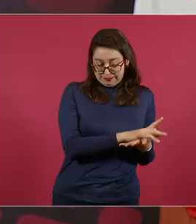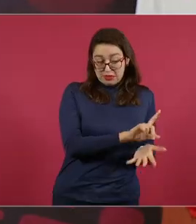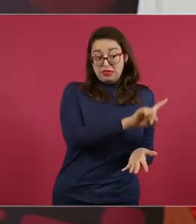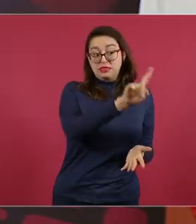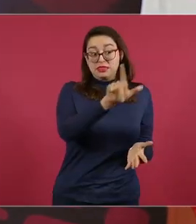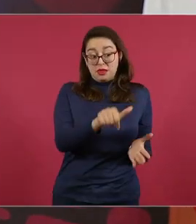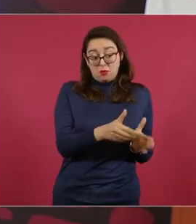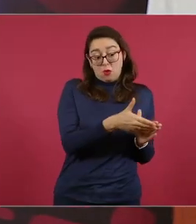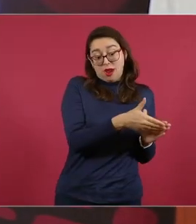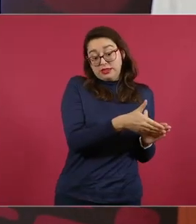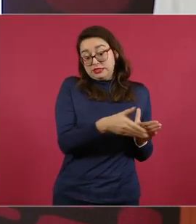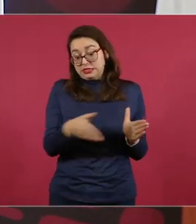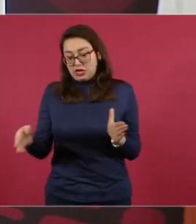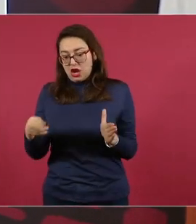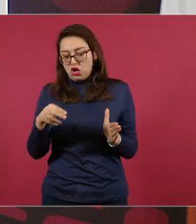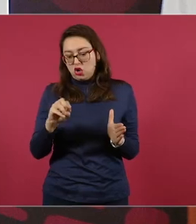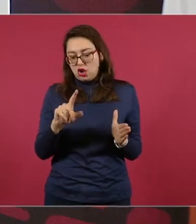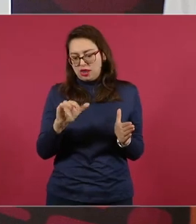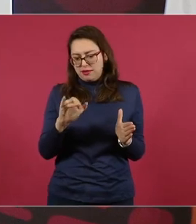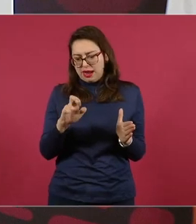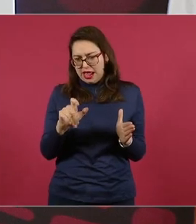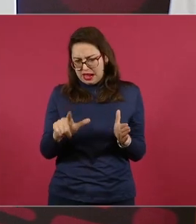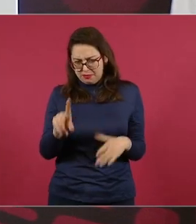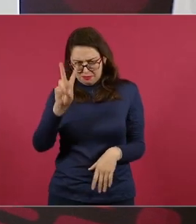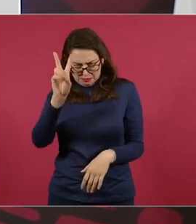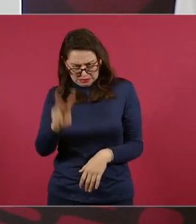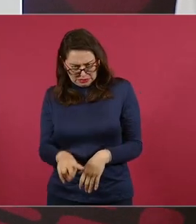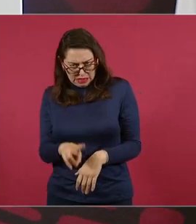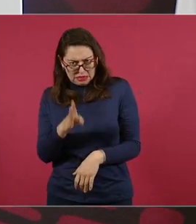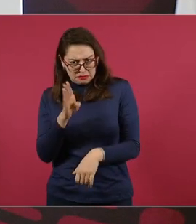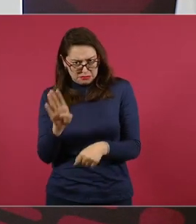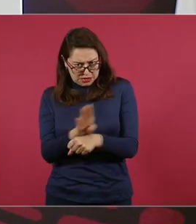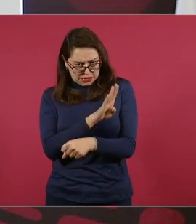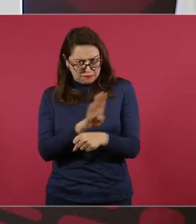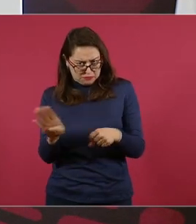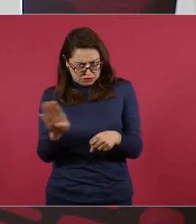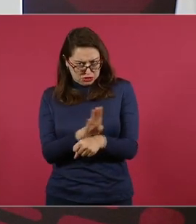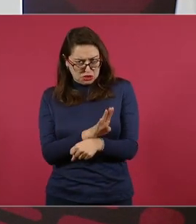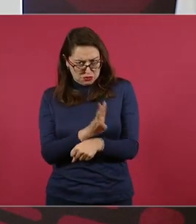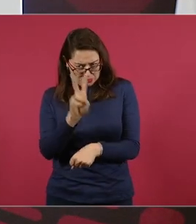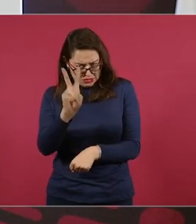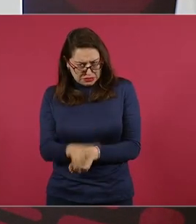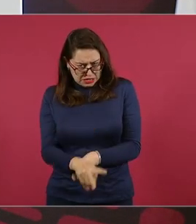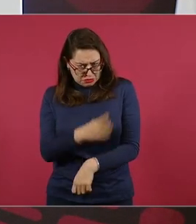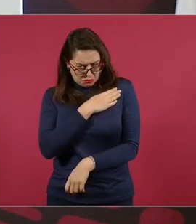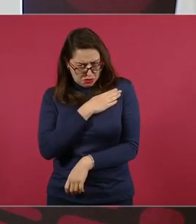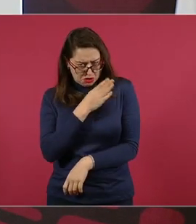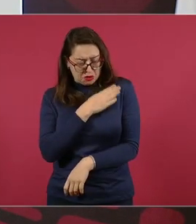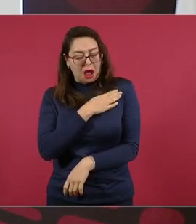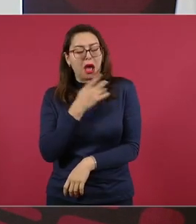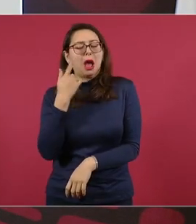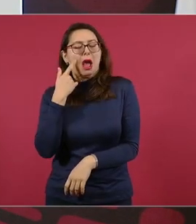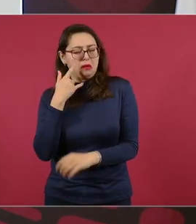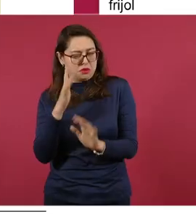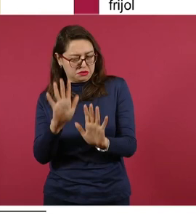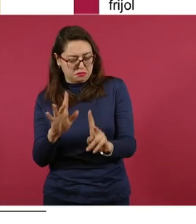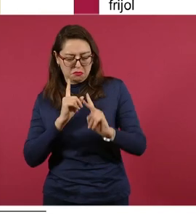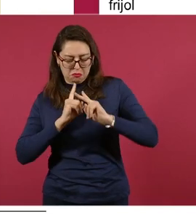¿A quién favorece la política neoliberal? Entonces, de 50 kilos de tortilla, un salario